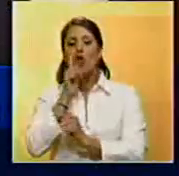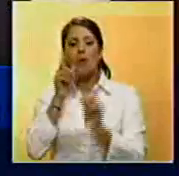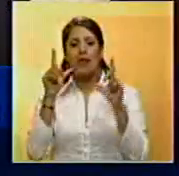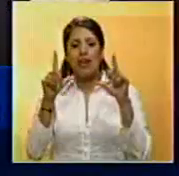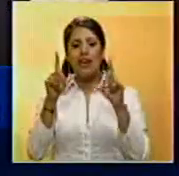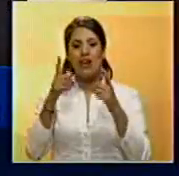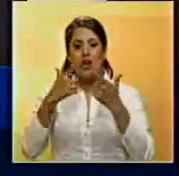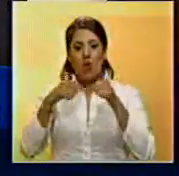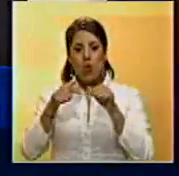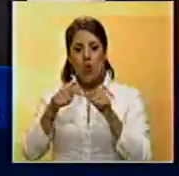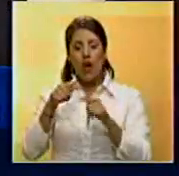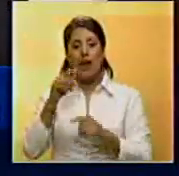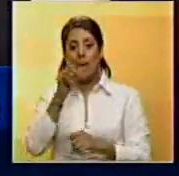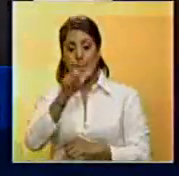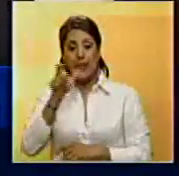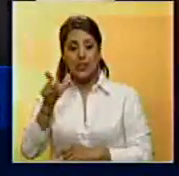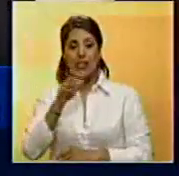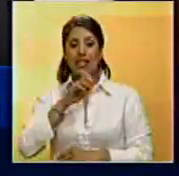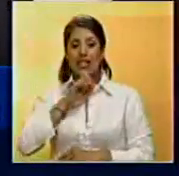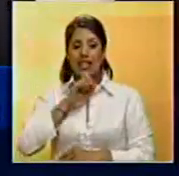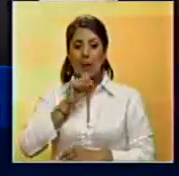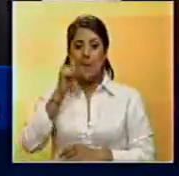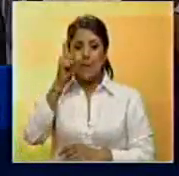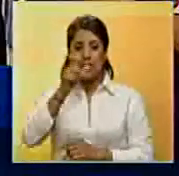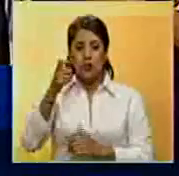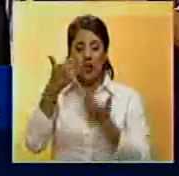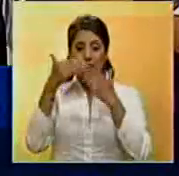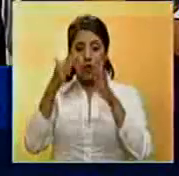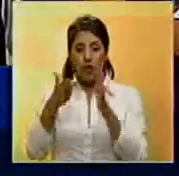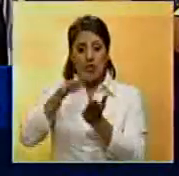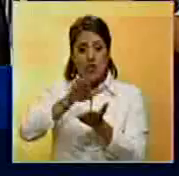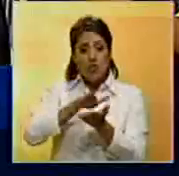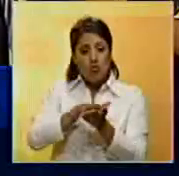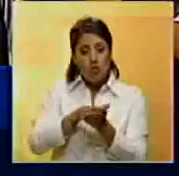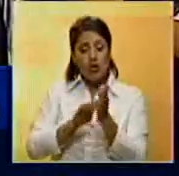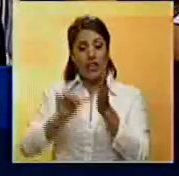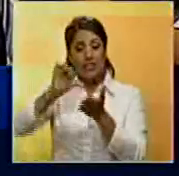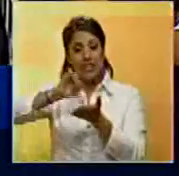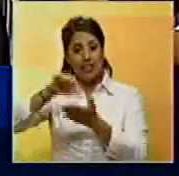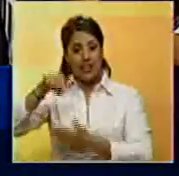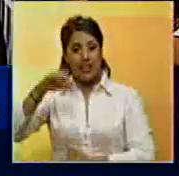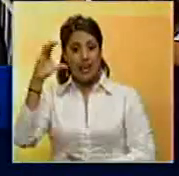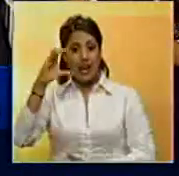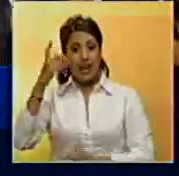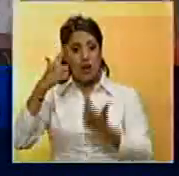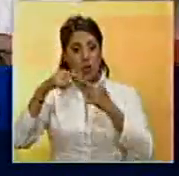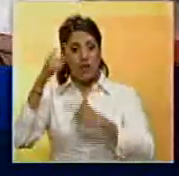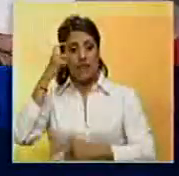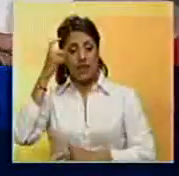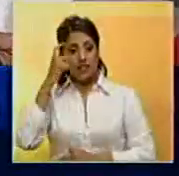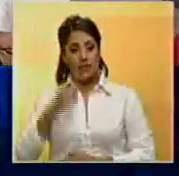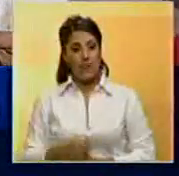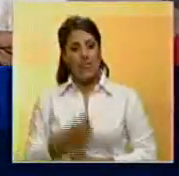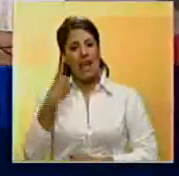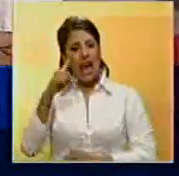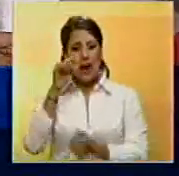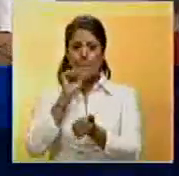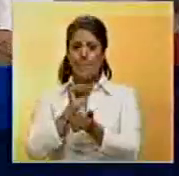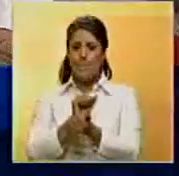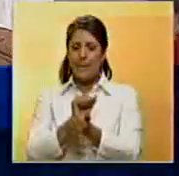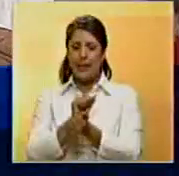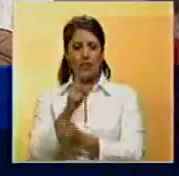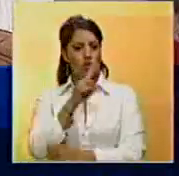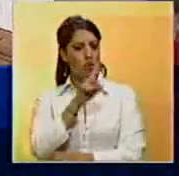basila Costa recordemos que fue uno de los estudiantes fallecidos en el centro de Caracas durante esa fecha hay presos que no